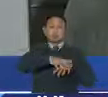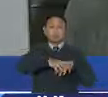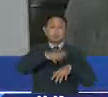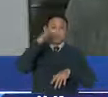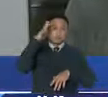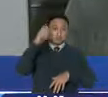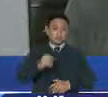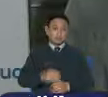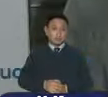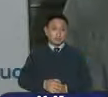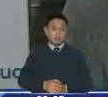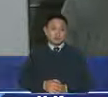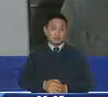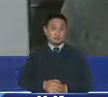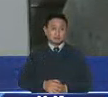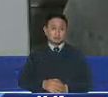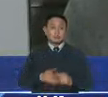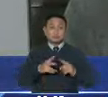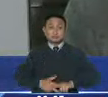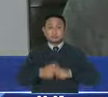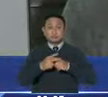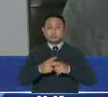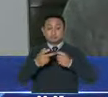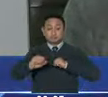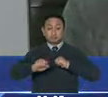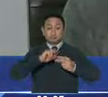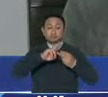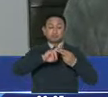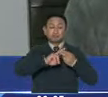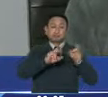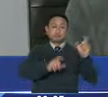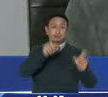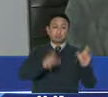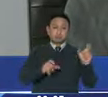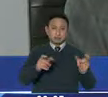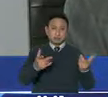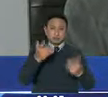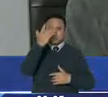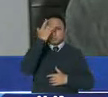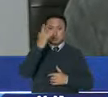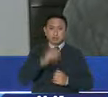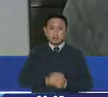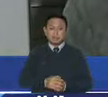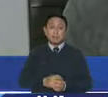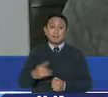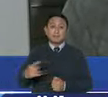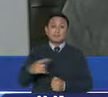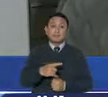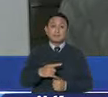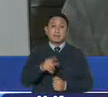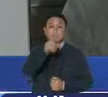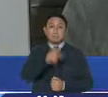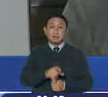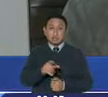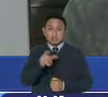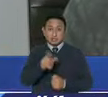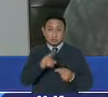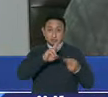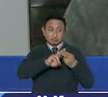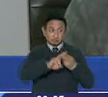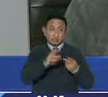Tuvimos dificultad al arranque del operativo del censo de población por la falta de censistas. La causa